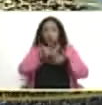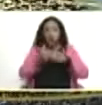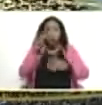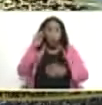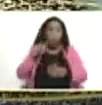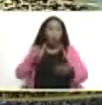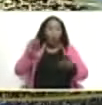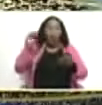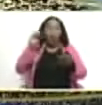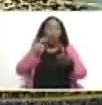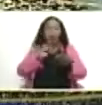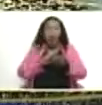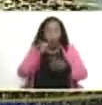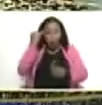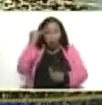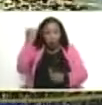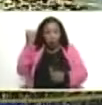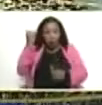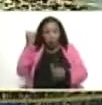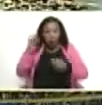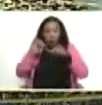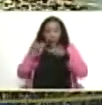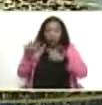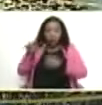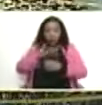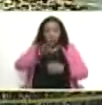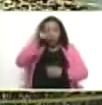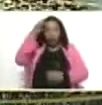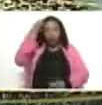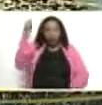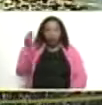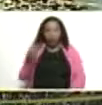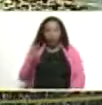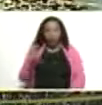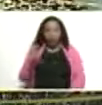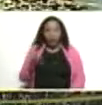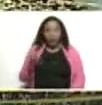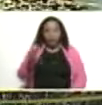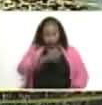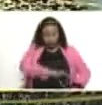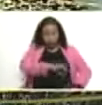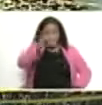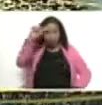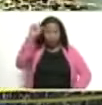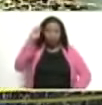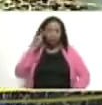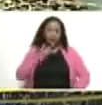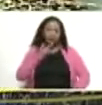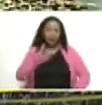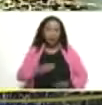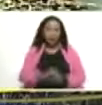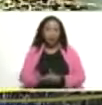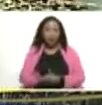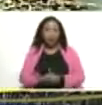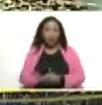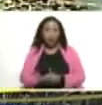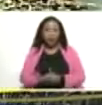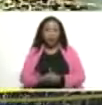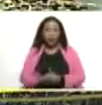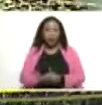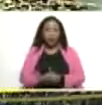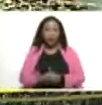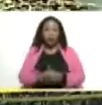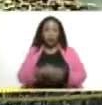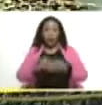vez. Que renaciera el espíritu original de nuestro libertador Simón Bolívar. Y del